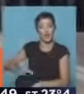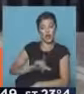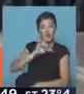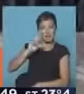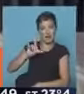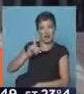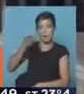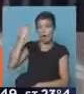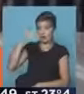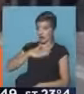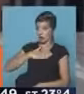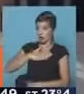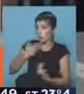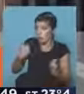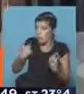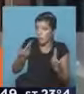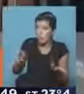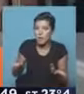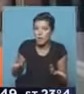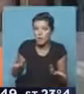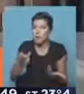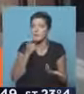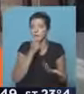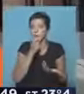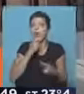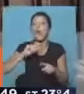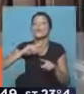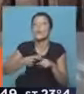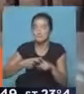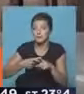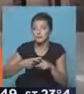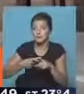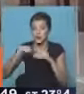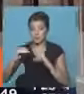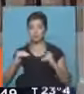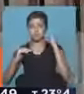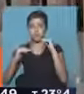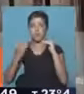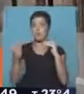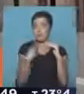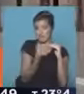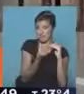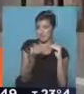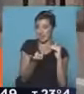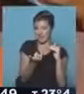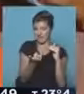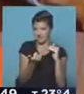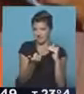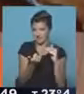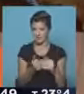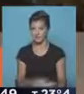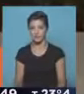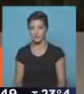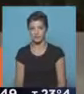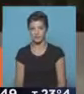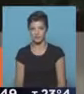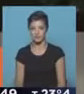que nosotros aquí pudiésemos tener una política inclusive autónoma frente a eso porque porque teníamos dinero el poder lo absorbía